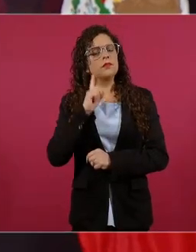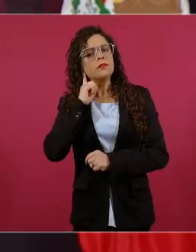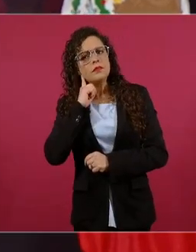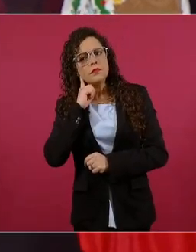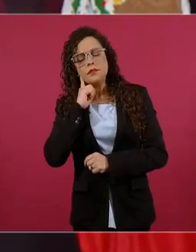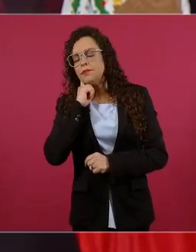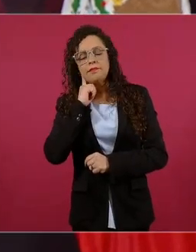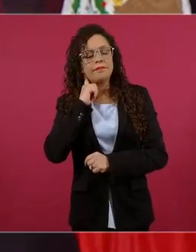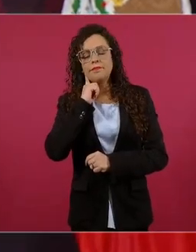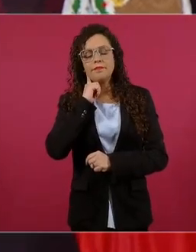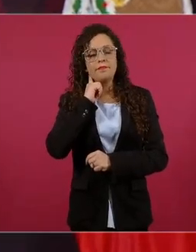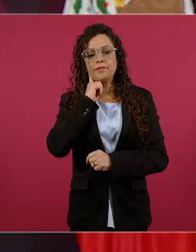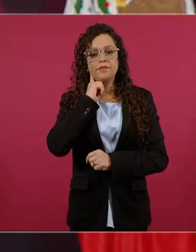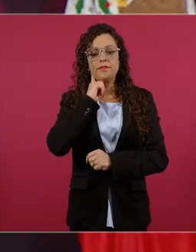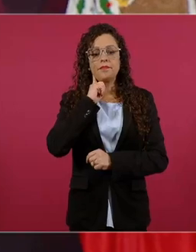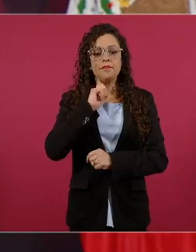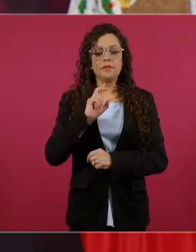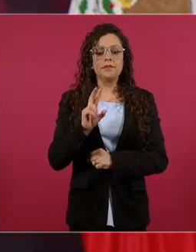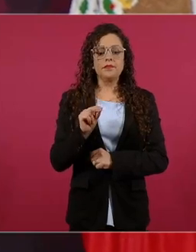el debido